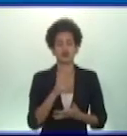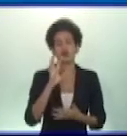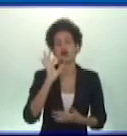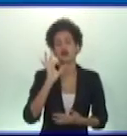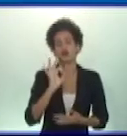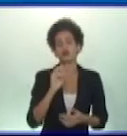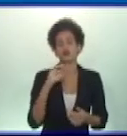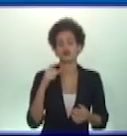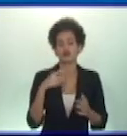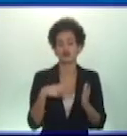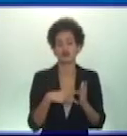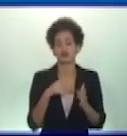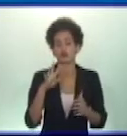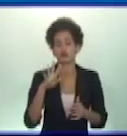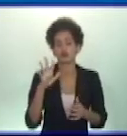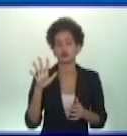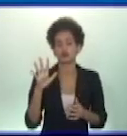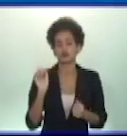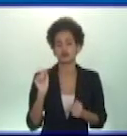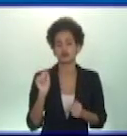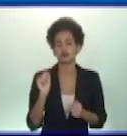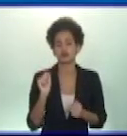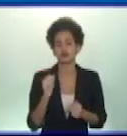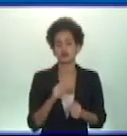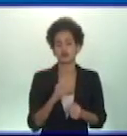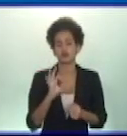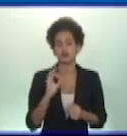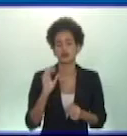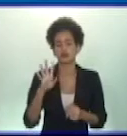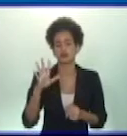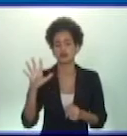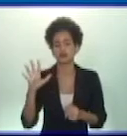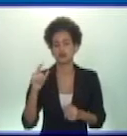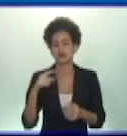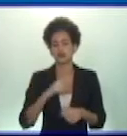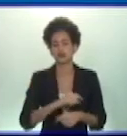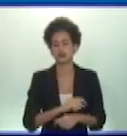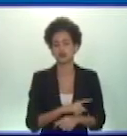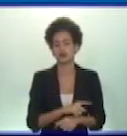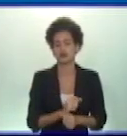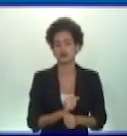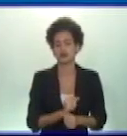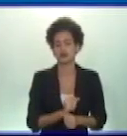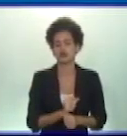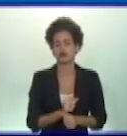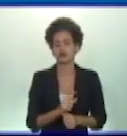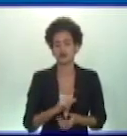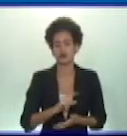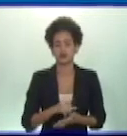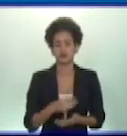vayan directamente a los datos y bueno, resuelvan este ejercicio que en unos minutos estaremos revisando.